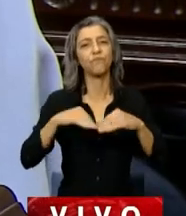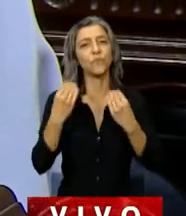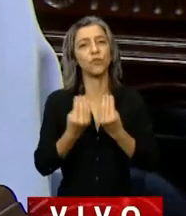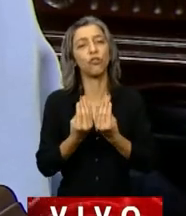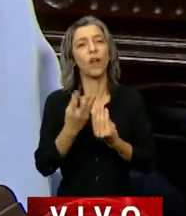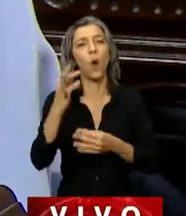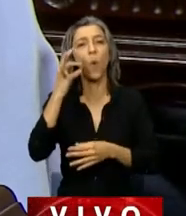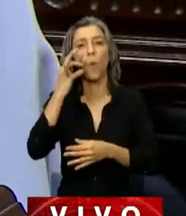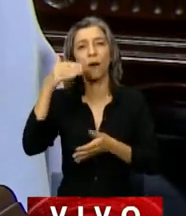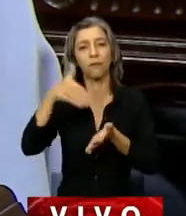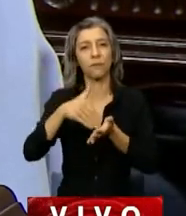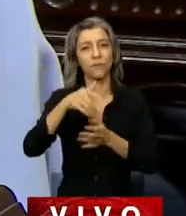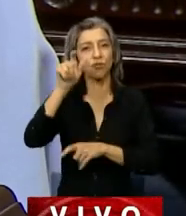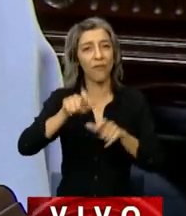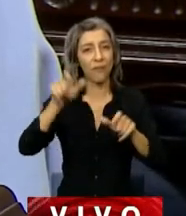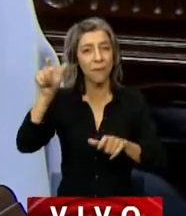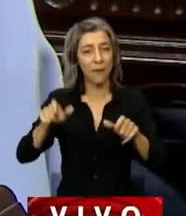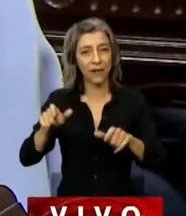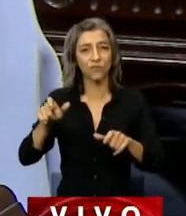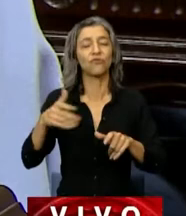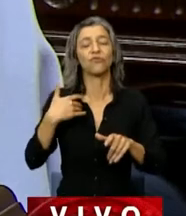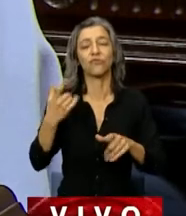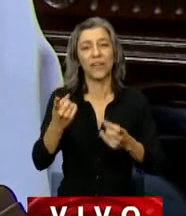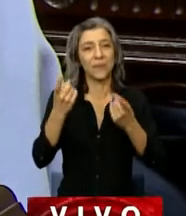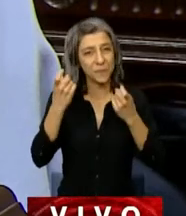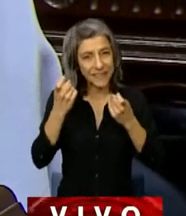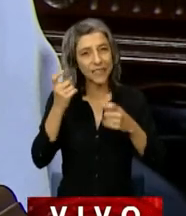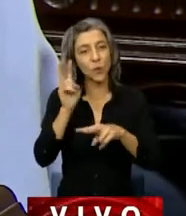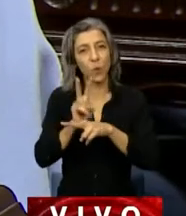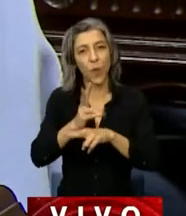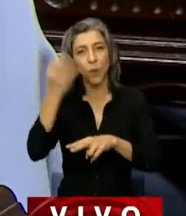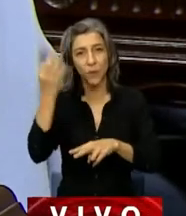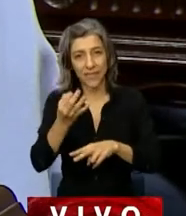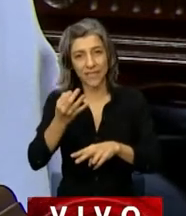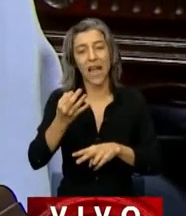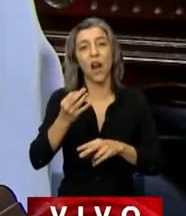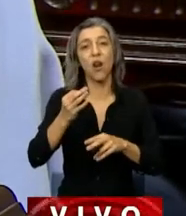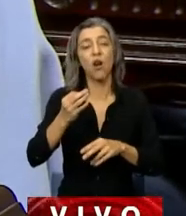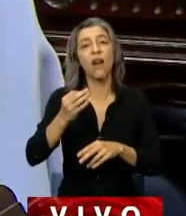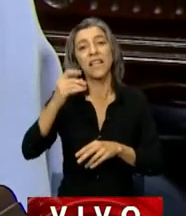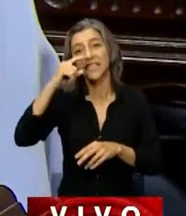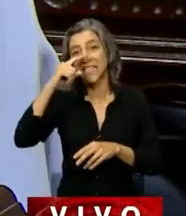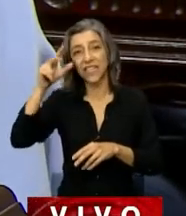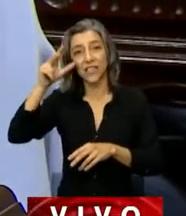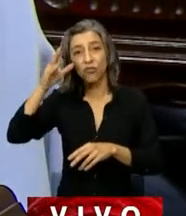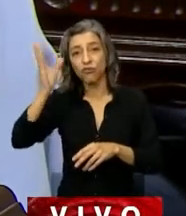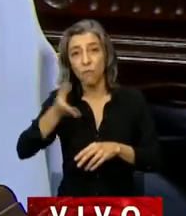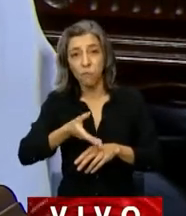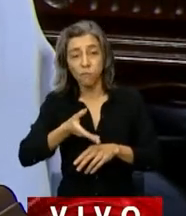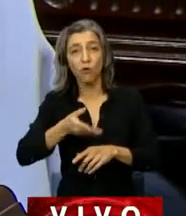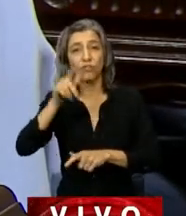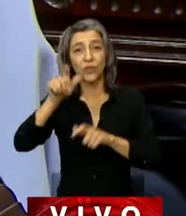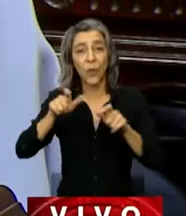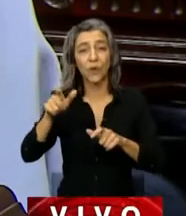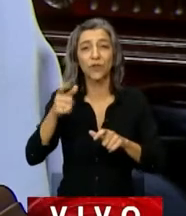personas requieren de cuidados paliativos y que el 78% viven en países de bajos o